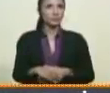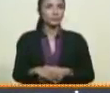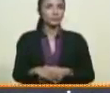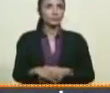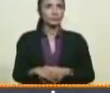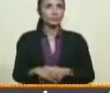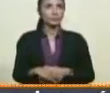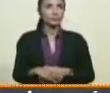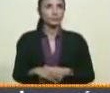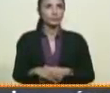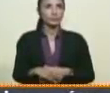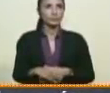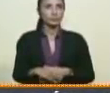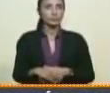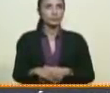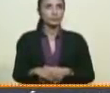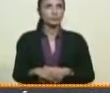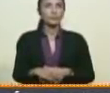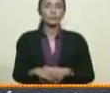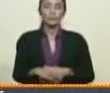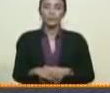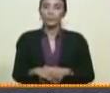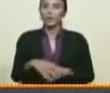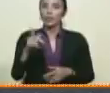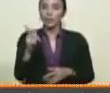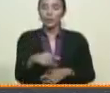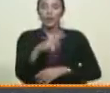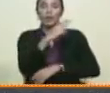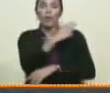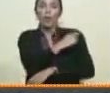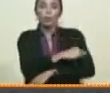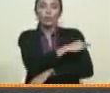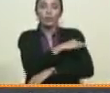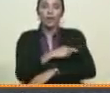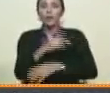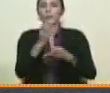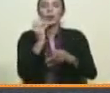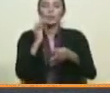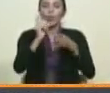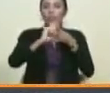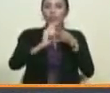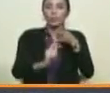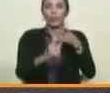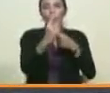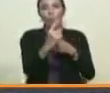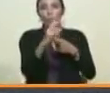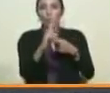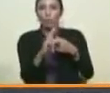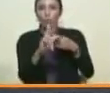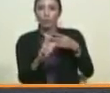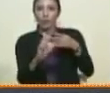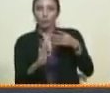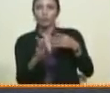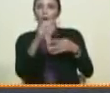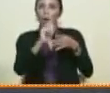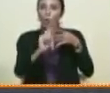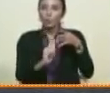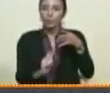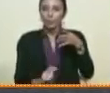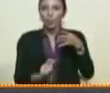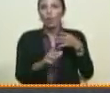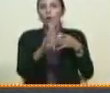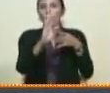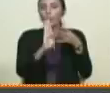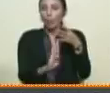él en el área de un hospital tipo 4 en y vamos a disminuir de manera importante cerca del